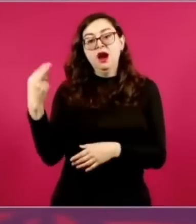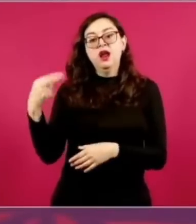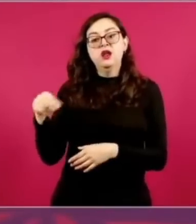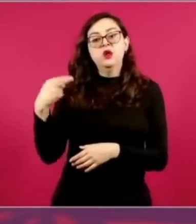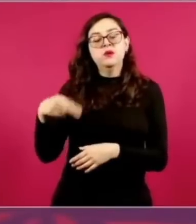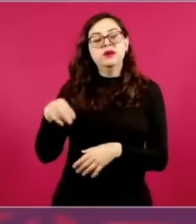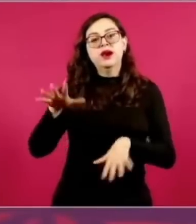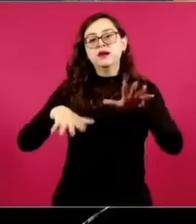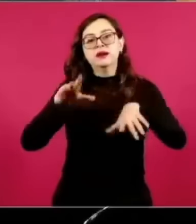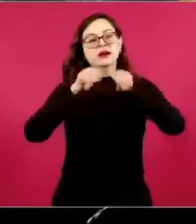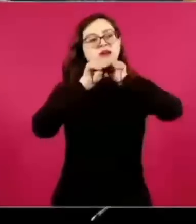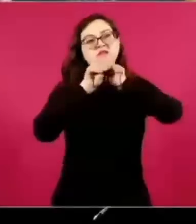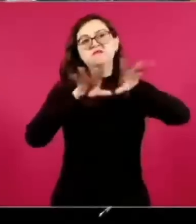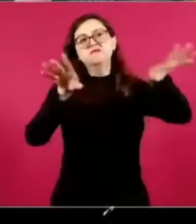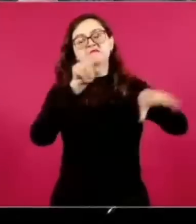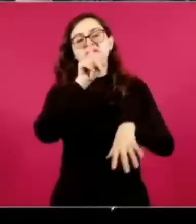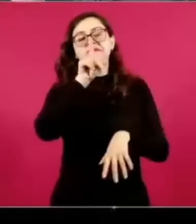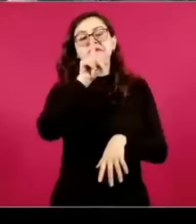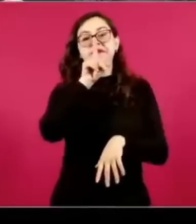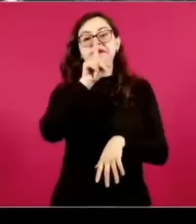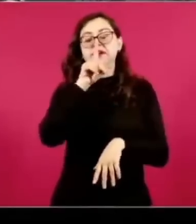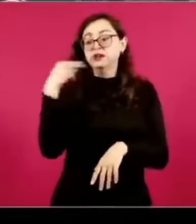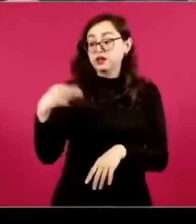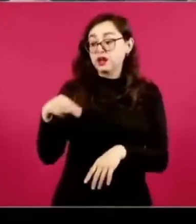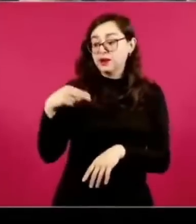Catarino Garza Rodríguez,